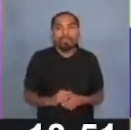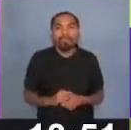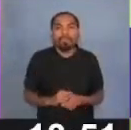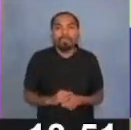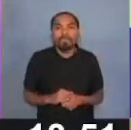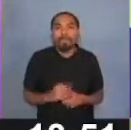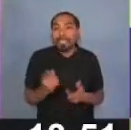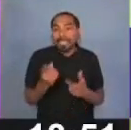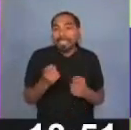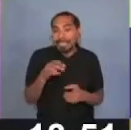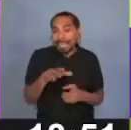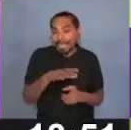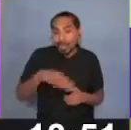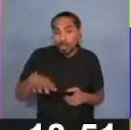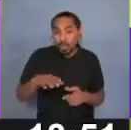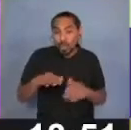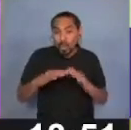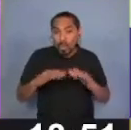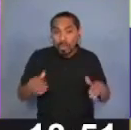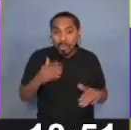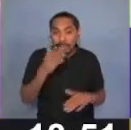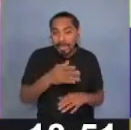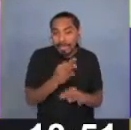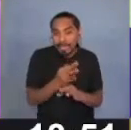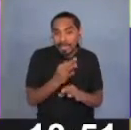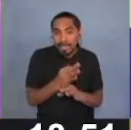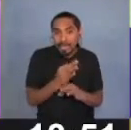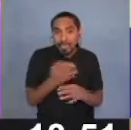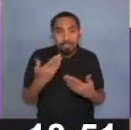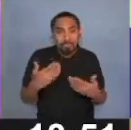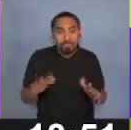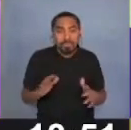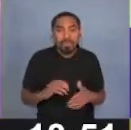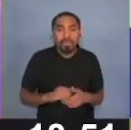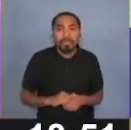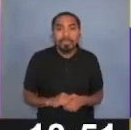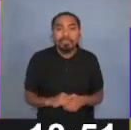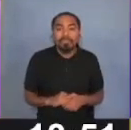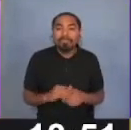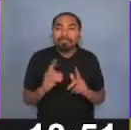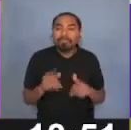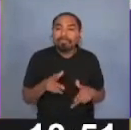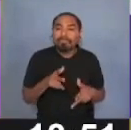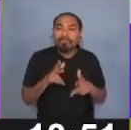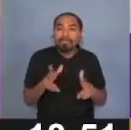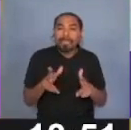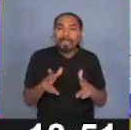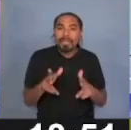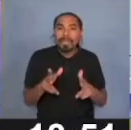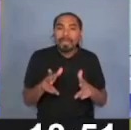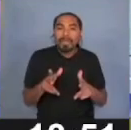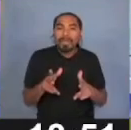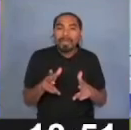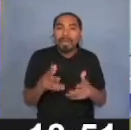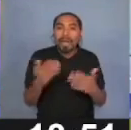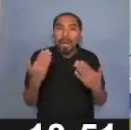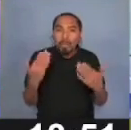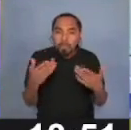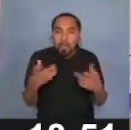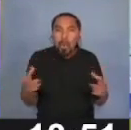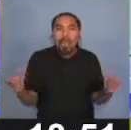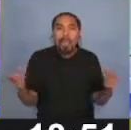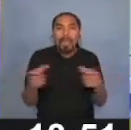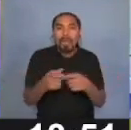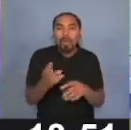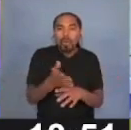respectivas en las diferentes escuelas, y dentro de este marco anticipó que van a tener la posibilidad de dialogar con todos